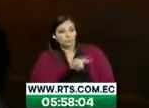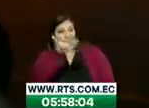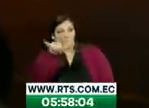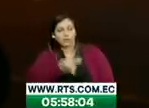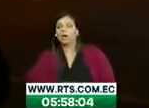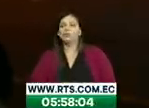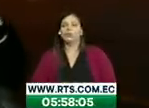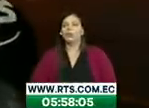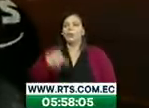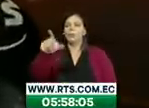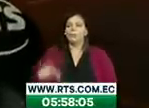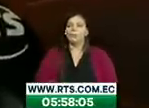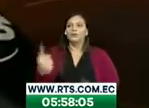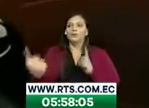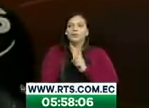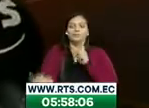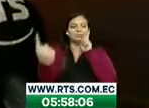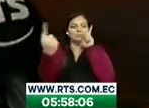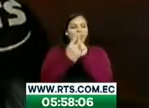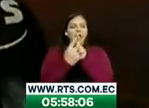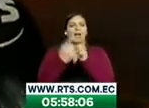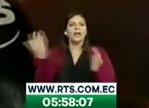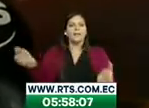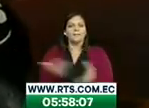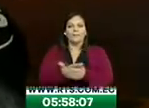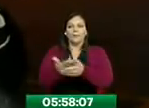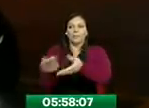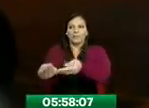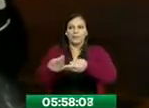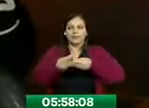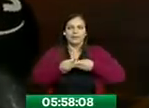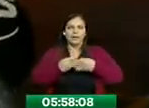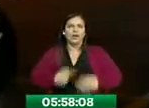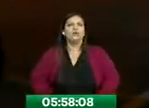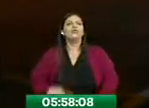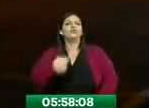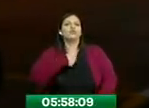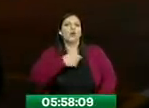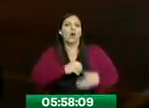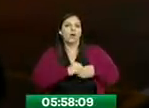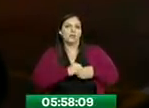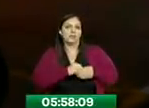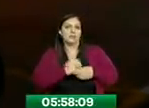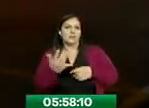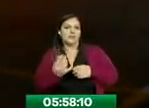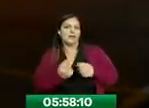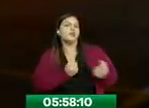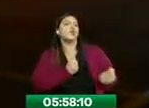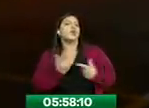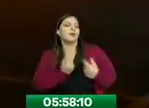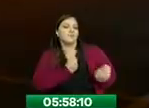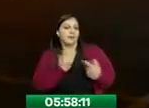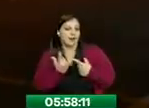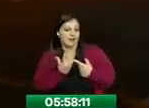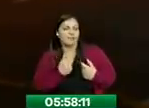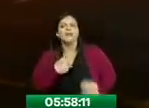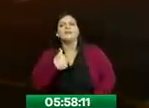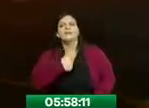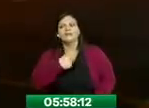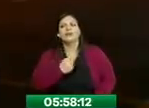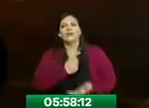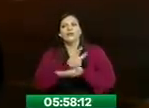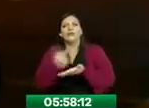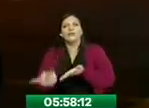documentos, sí. Nosotros somos inmigrantes, y venimos hace 2 semanas, tenemos que retornar y esperamos pues que